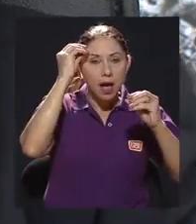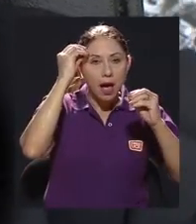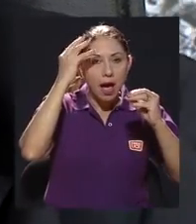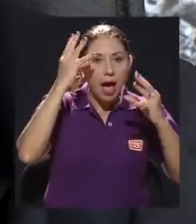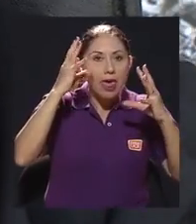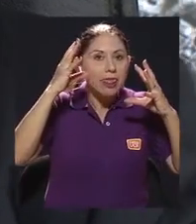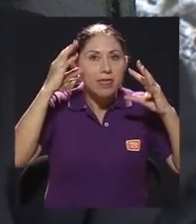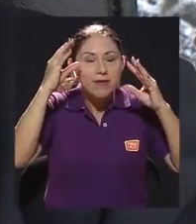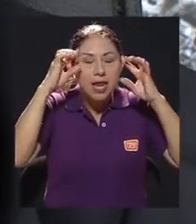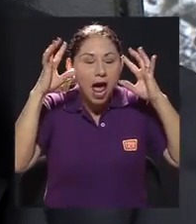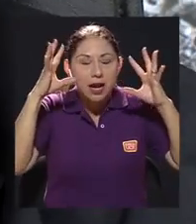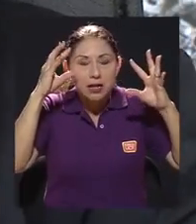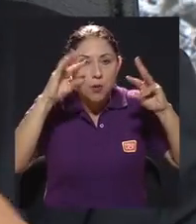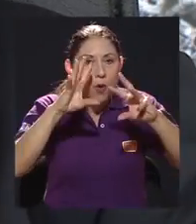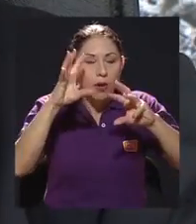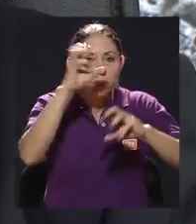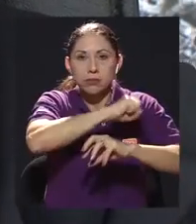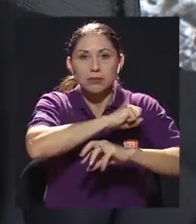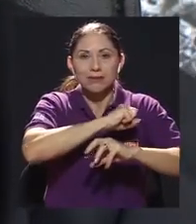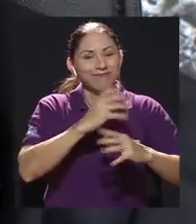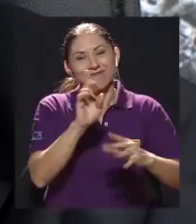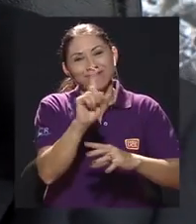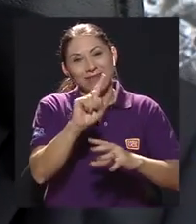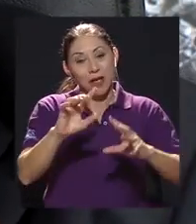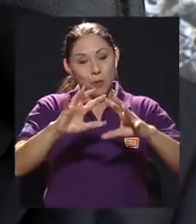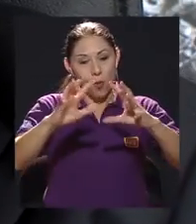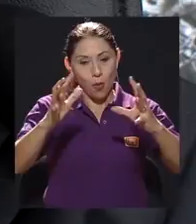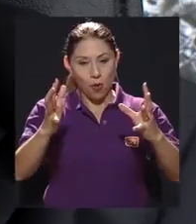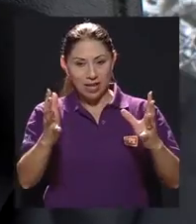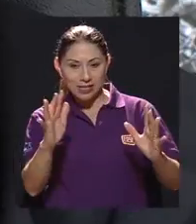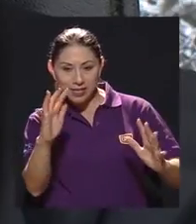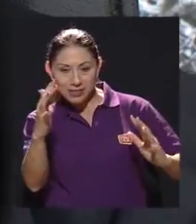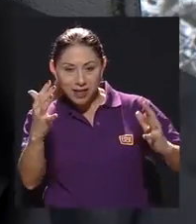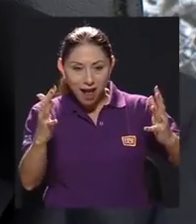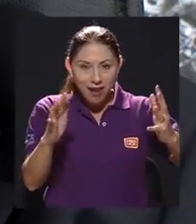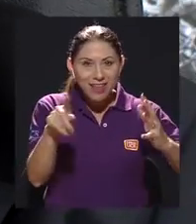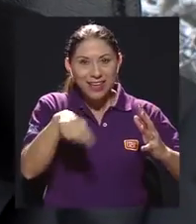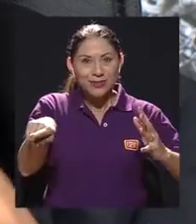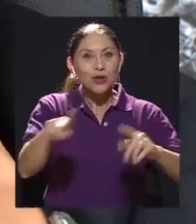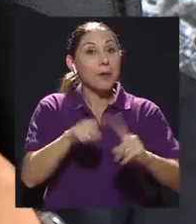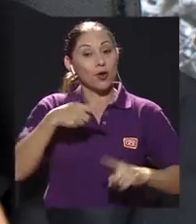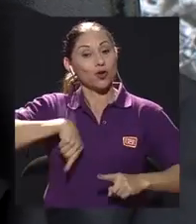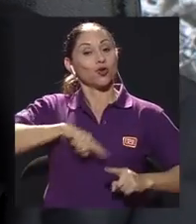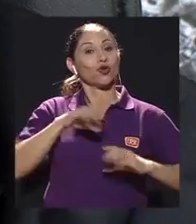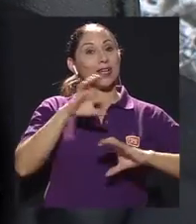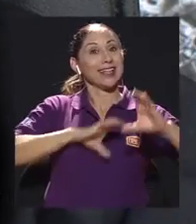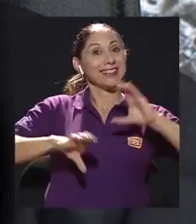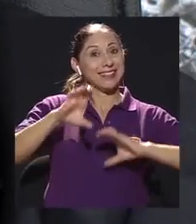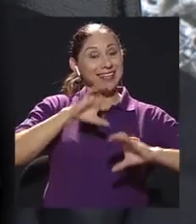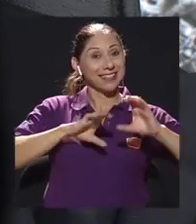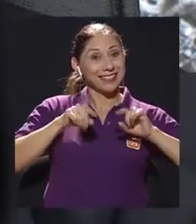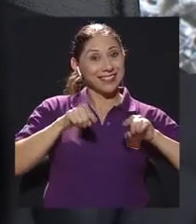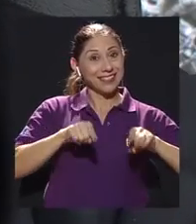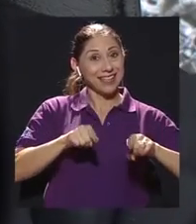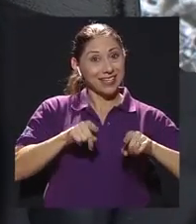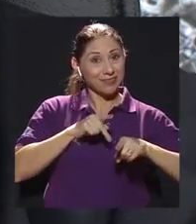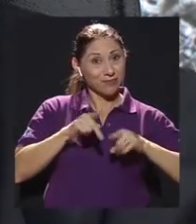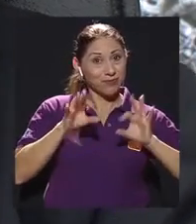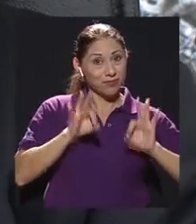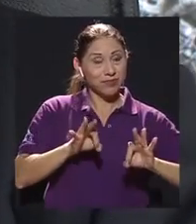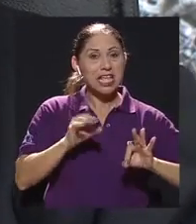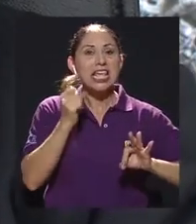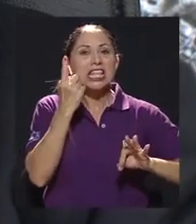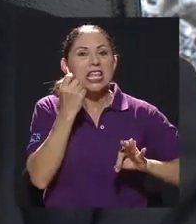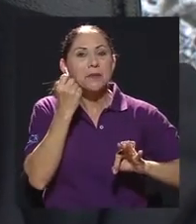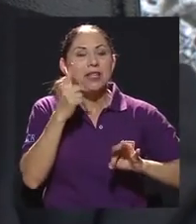tengan bolas de cristal y cosas de estas. Nosotros en las ciencias sociales tratamos de crear condiciones de interpretación de los hechos